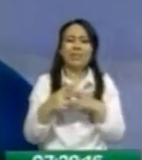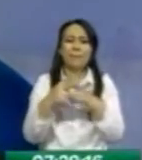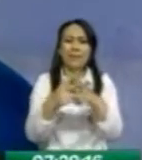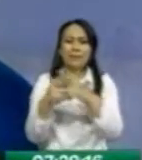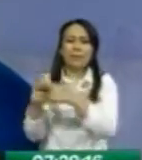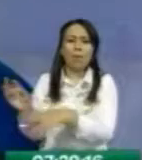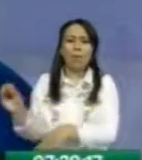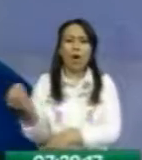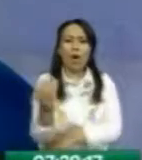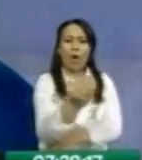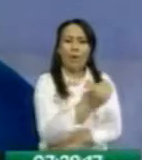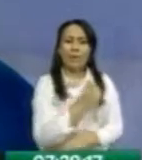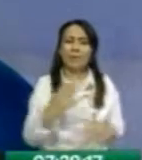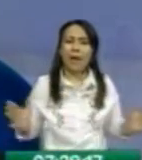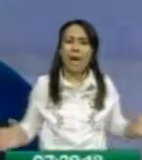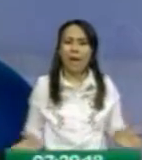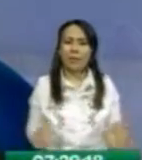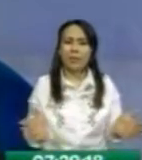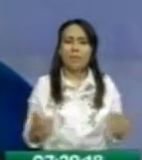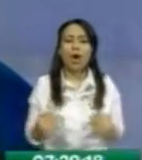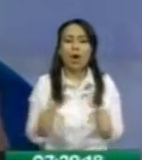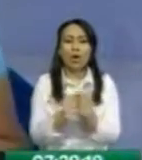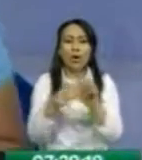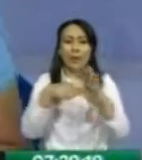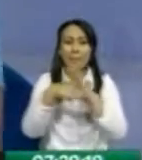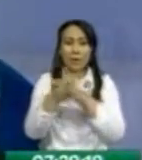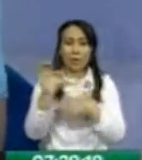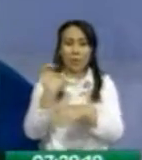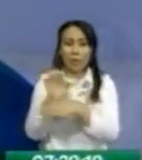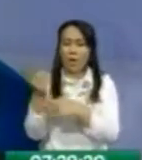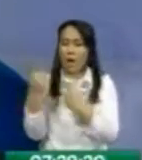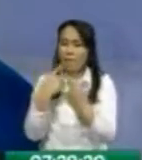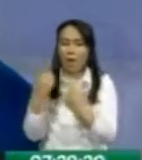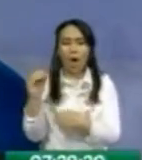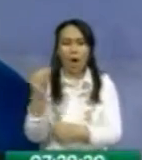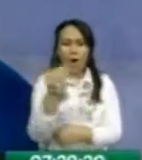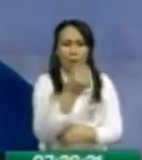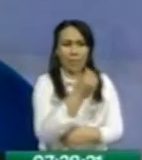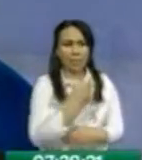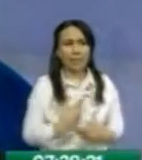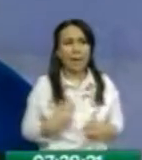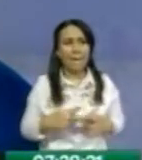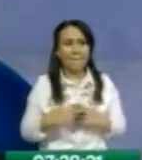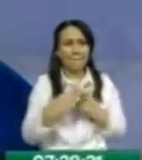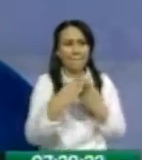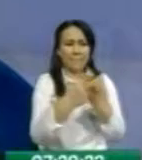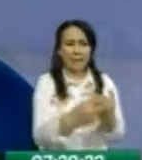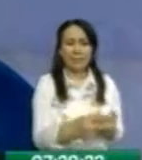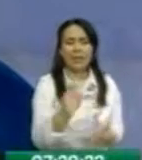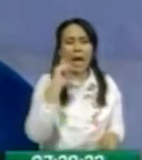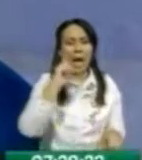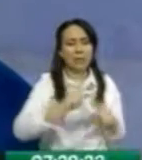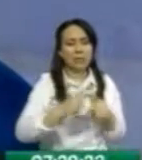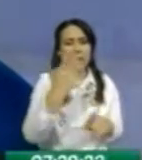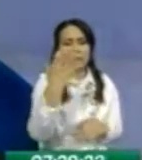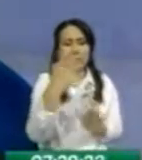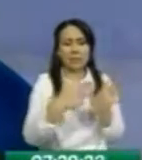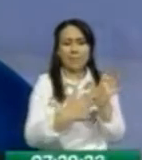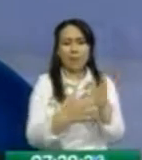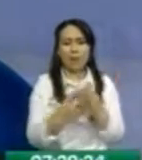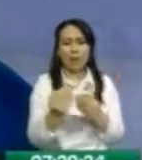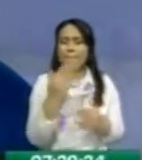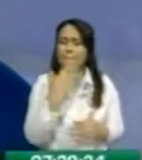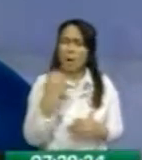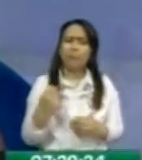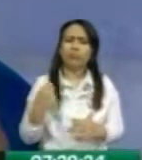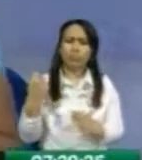para jóvenes, que la hemos construido con el Ban Ecuador. Porque Impulso Joven es no solo un crédito de hasta 15.000 dólares con las mejores